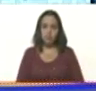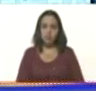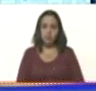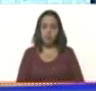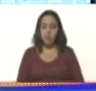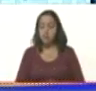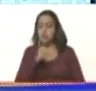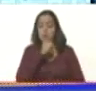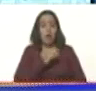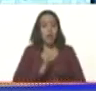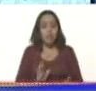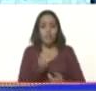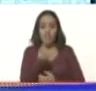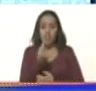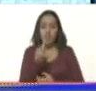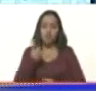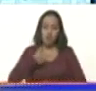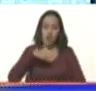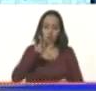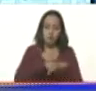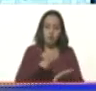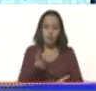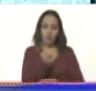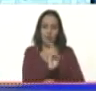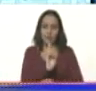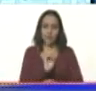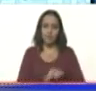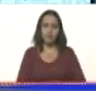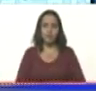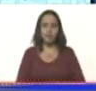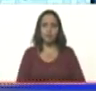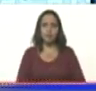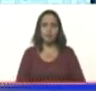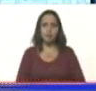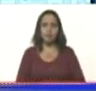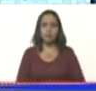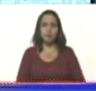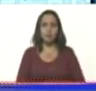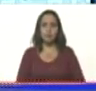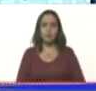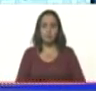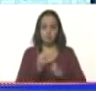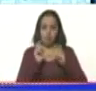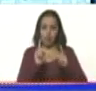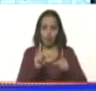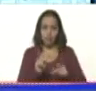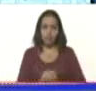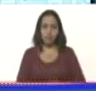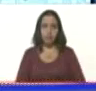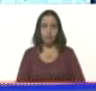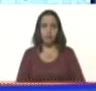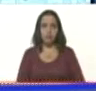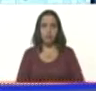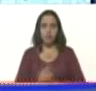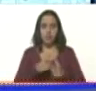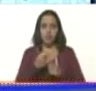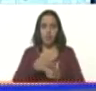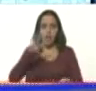no los traiga, yo te lo apruebo de manera inmediata. Entendido. Correcto. Entonces, bueno, aprobado